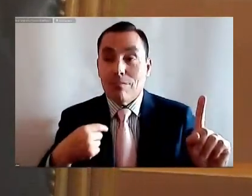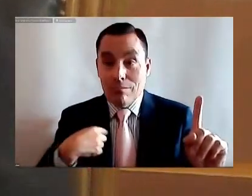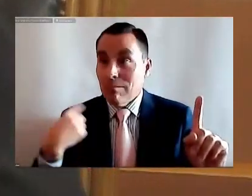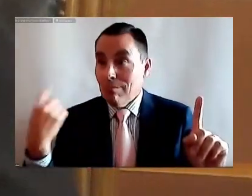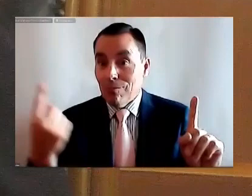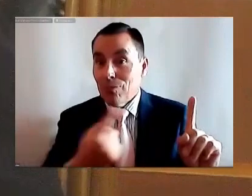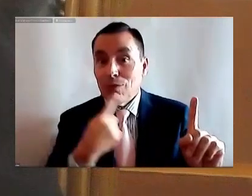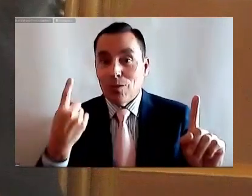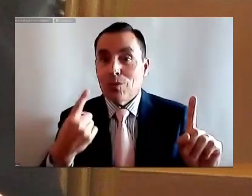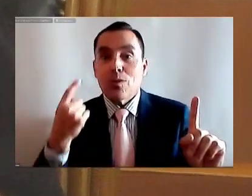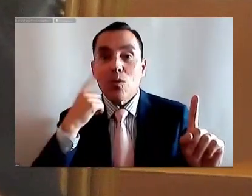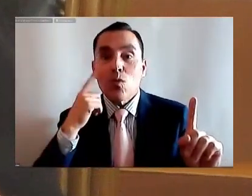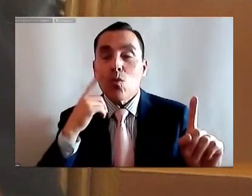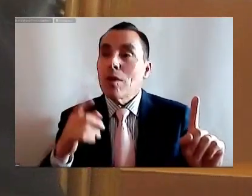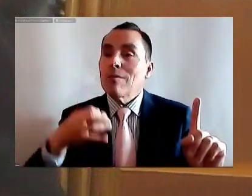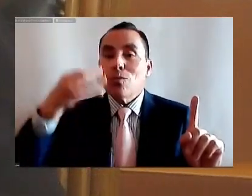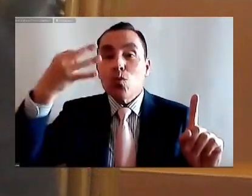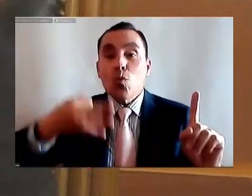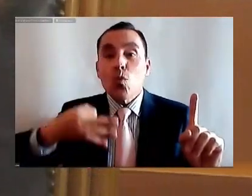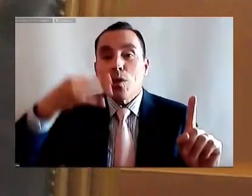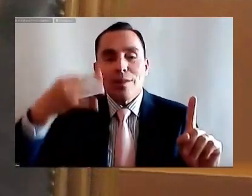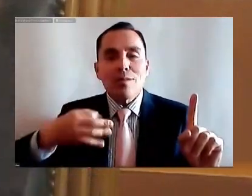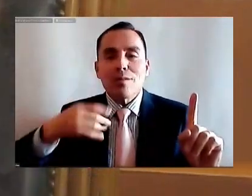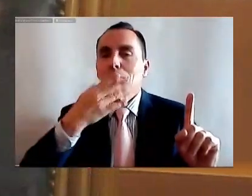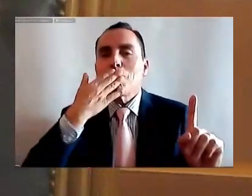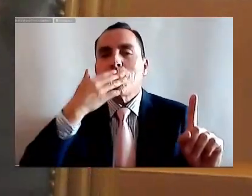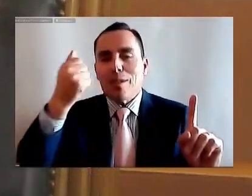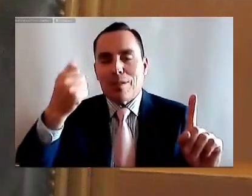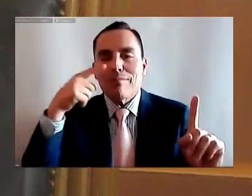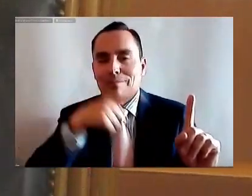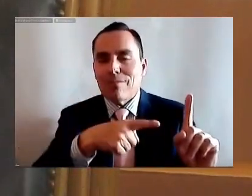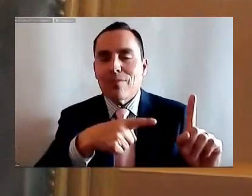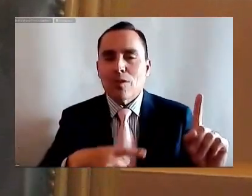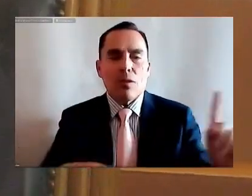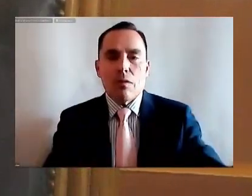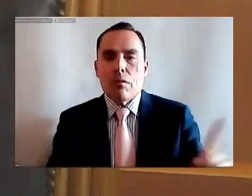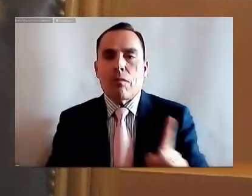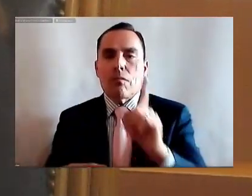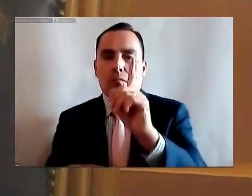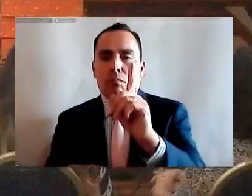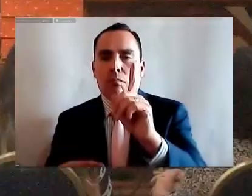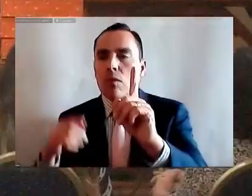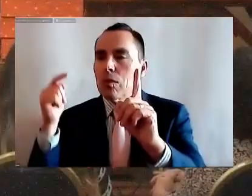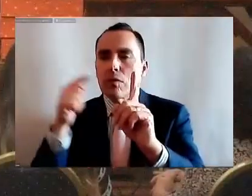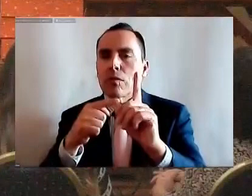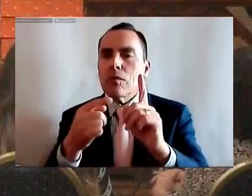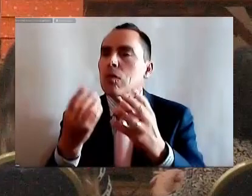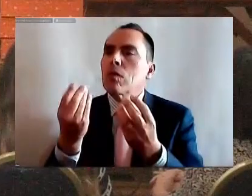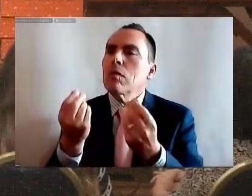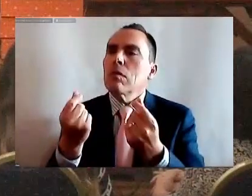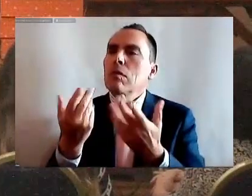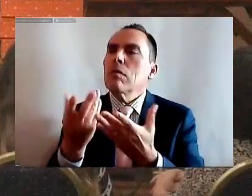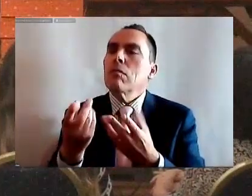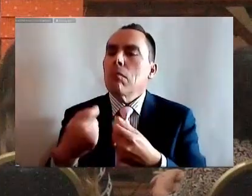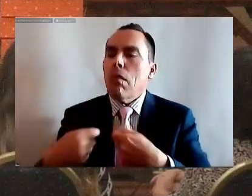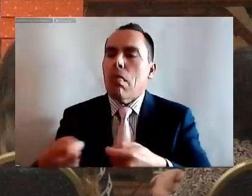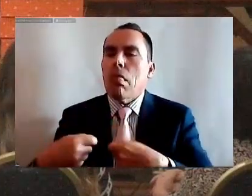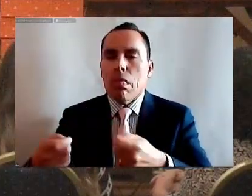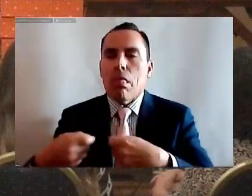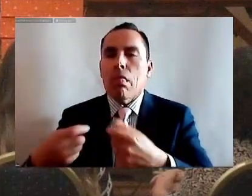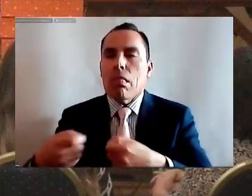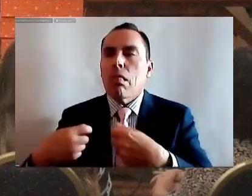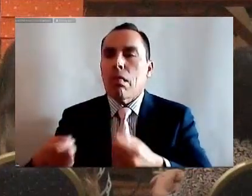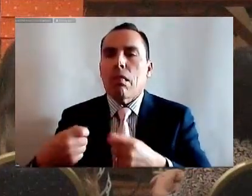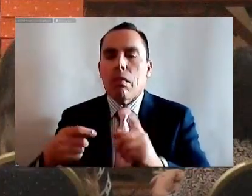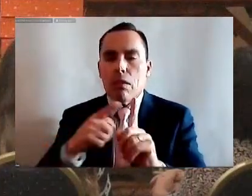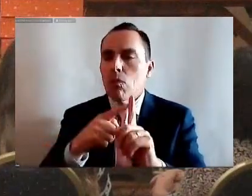judicial, un poco como lo que decía Sergio, cuánta gente puede llegar a un tribunal y sostener un juicio y con lo importante que es,